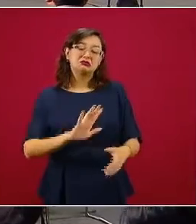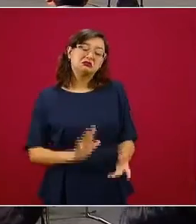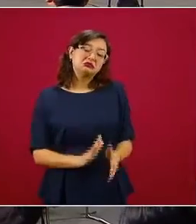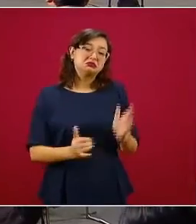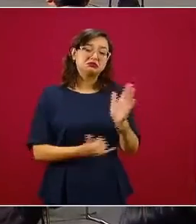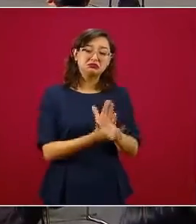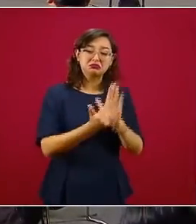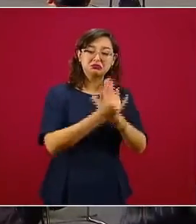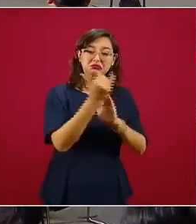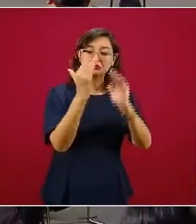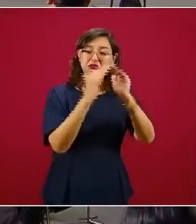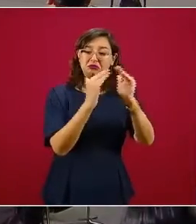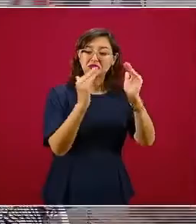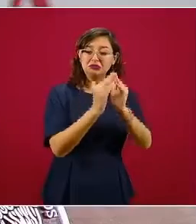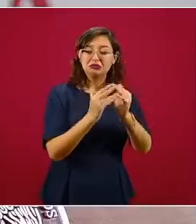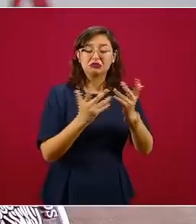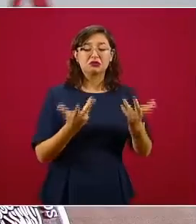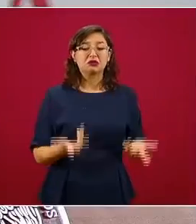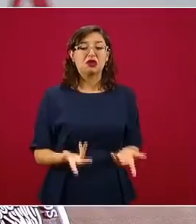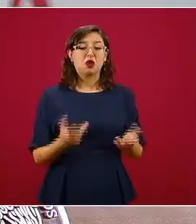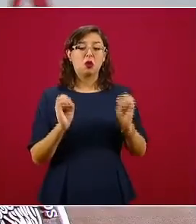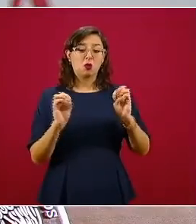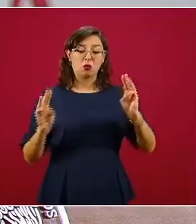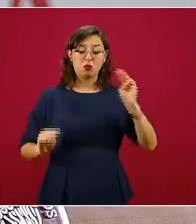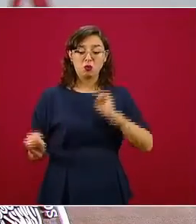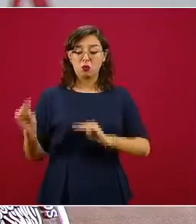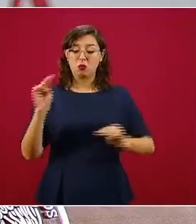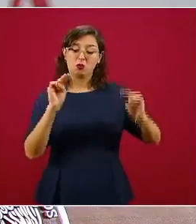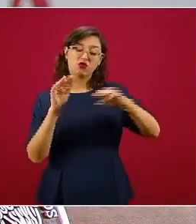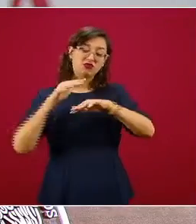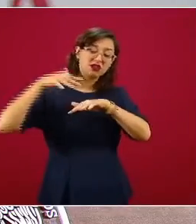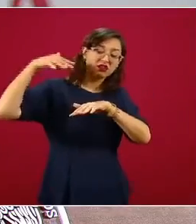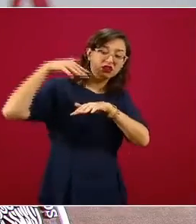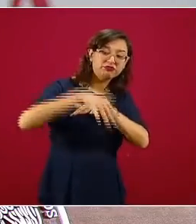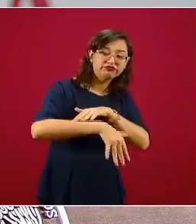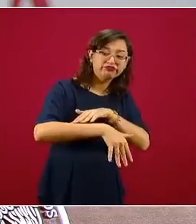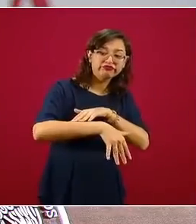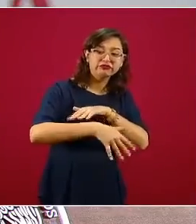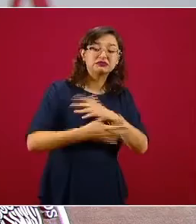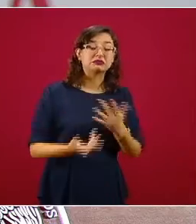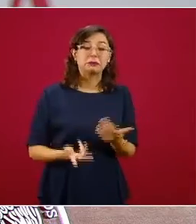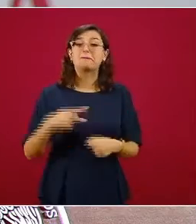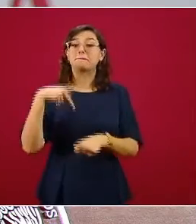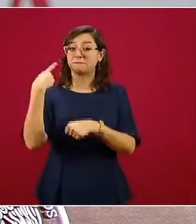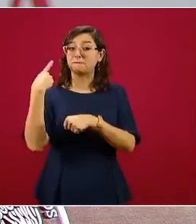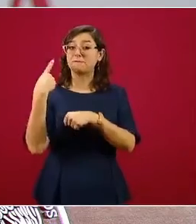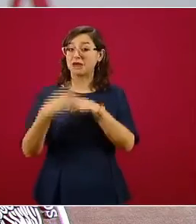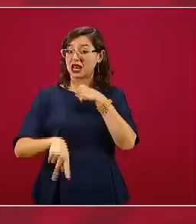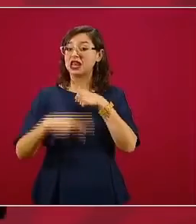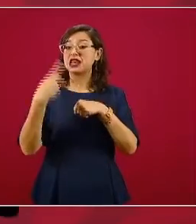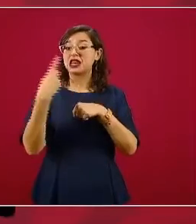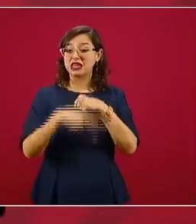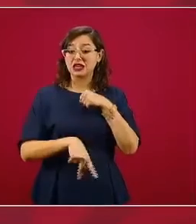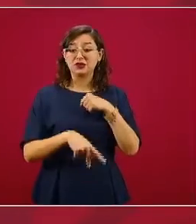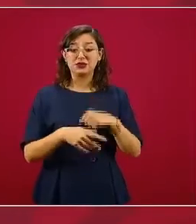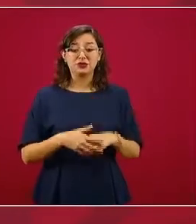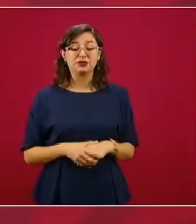¿sí?, en barrancas, o sea, en zonas de riesgo. Entonces,